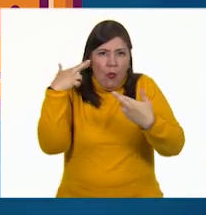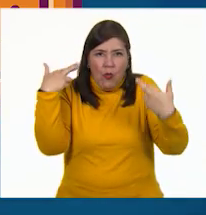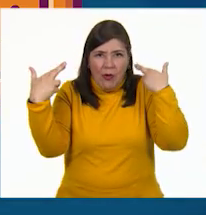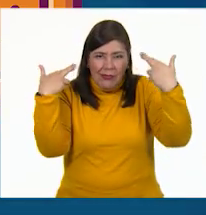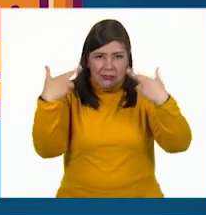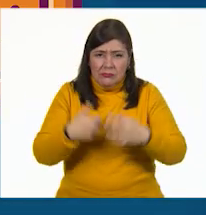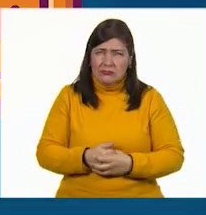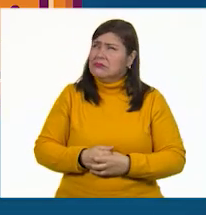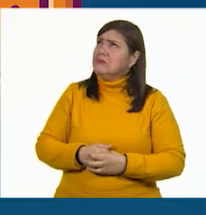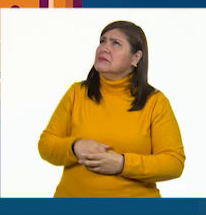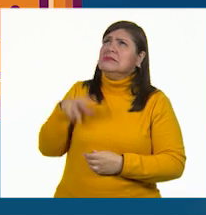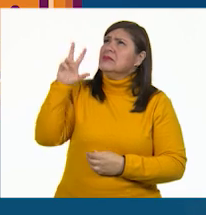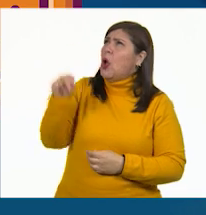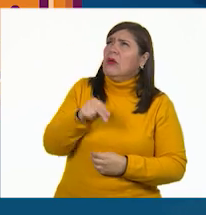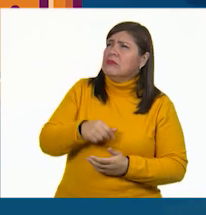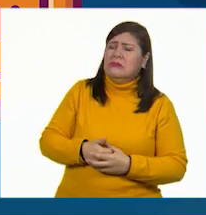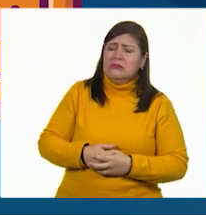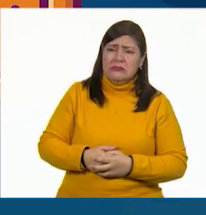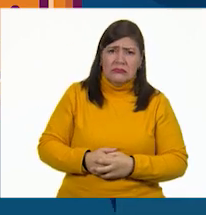¡No!